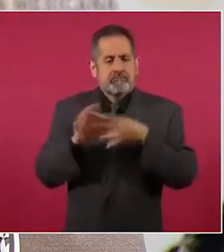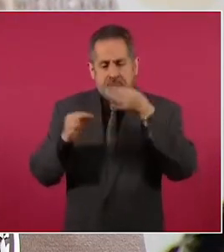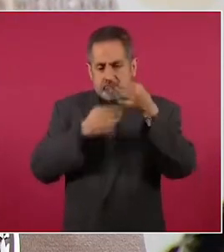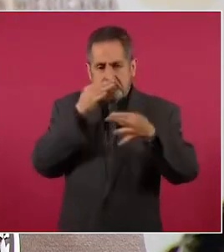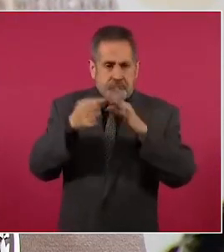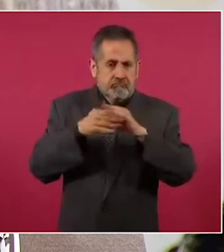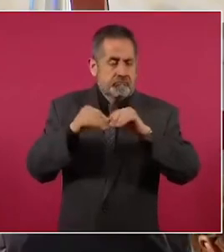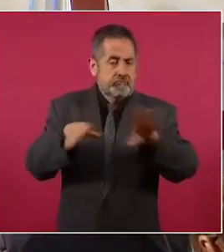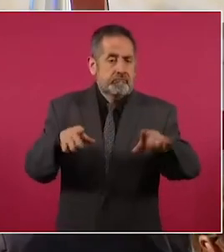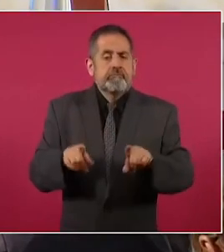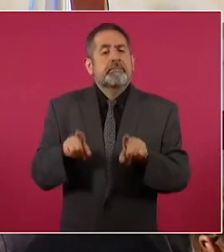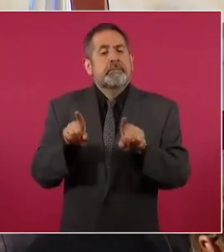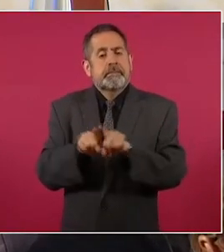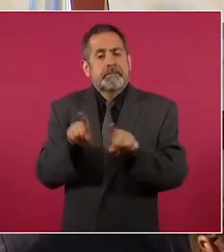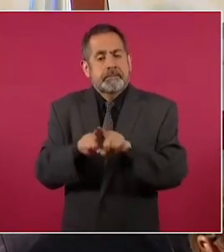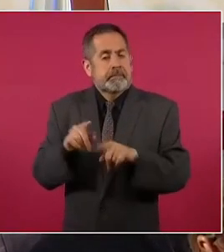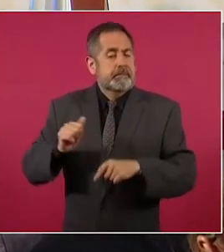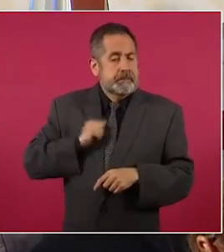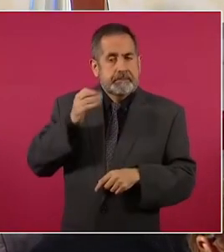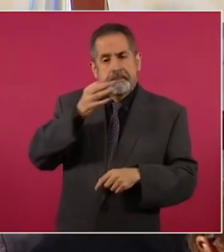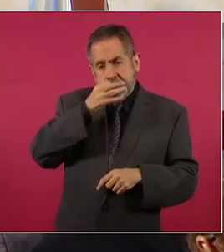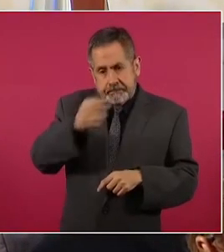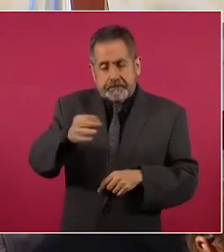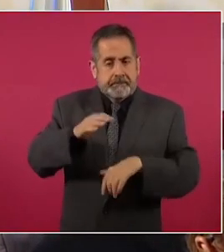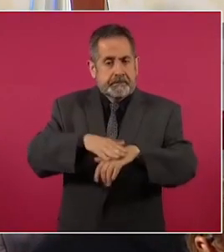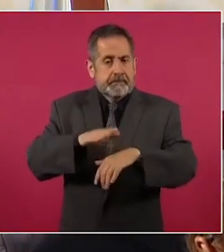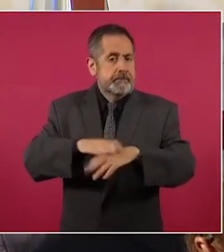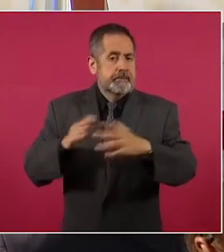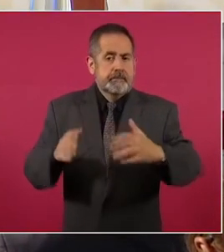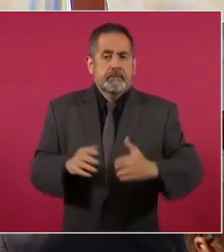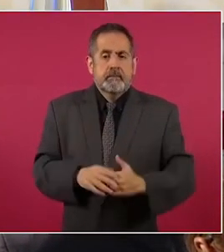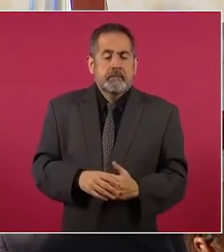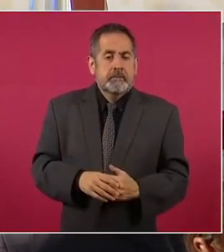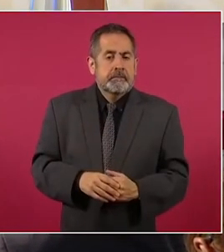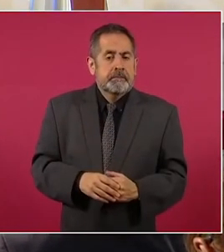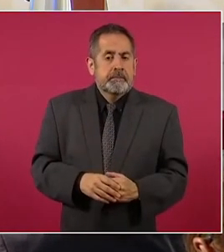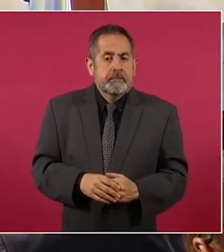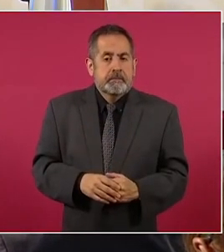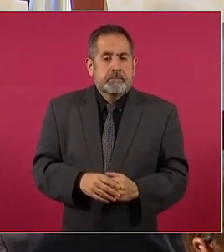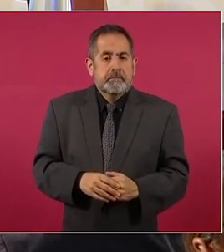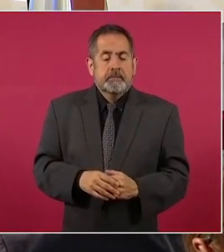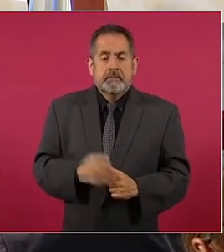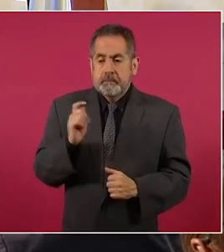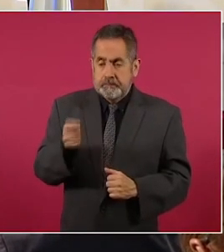mismo también, aprovecho, porque ahora en